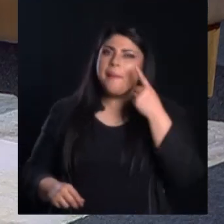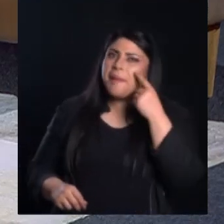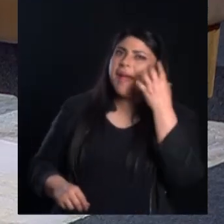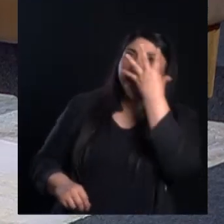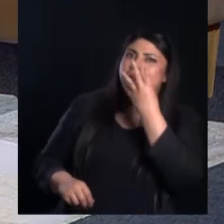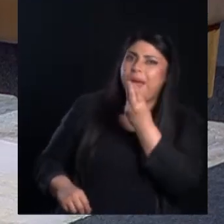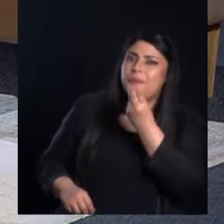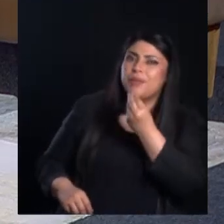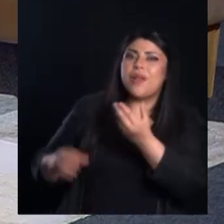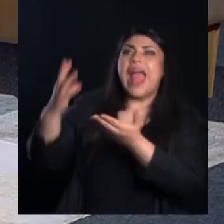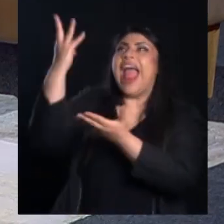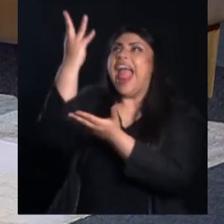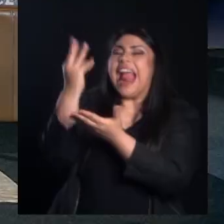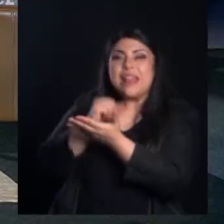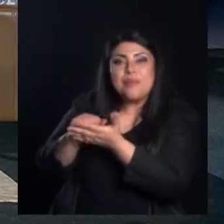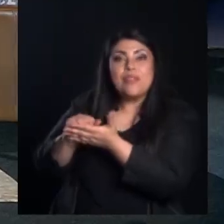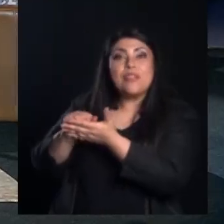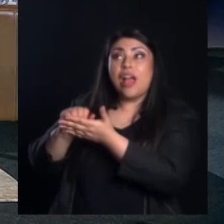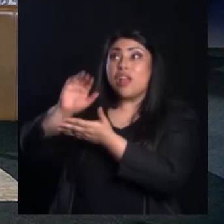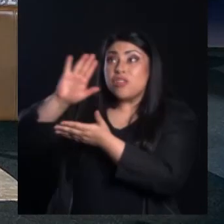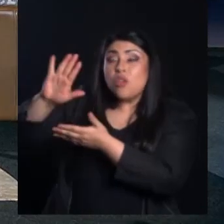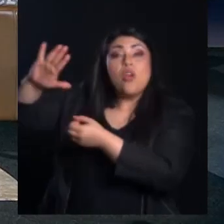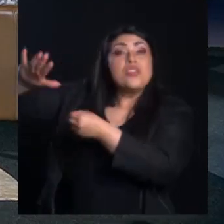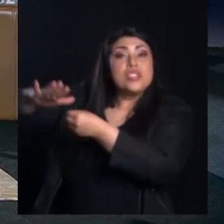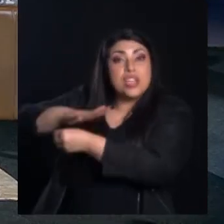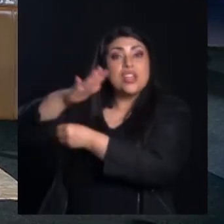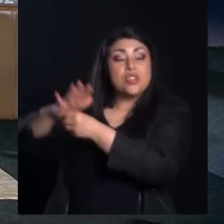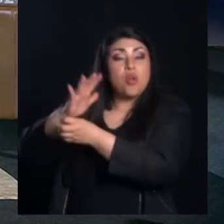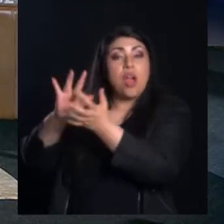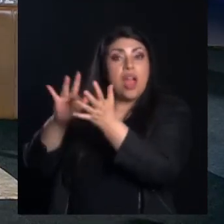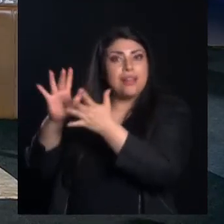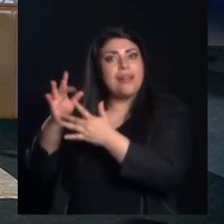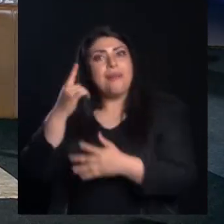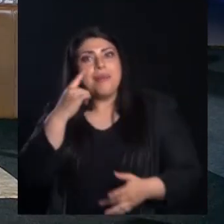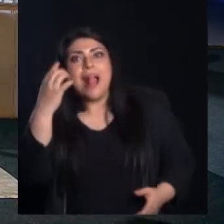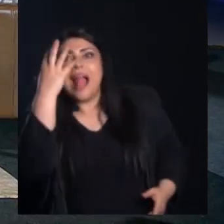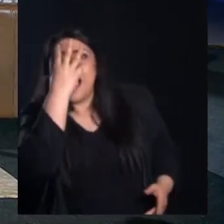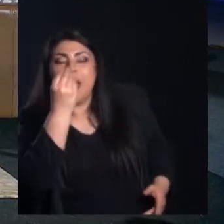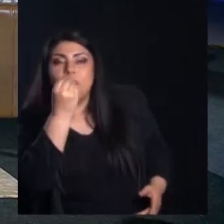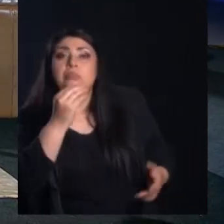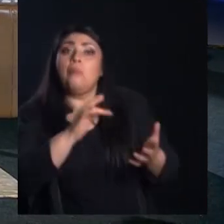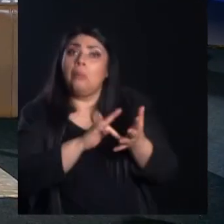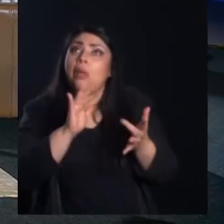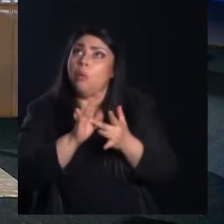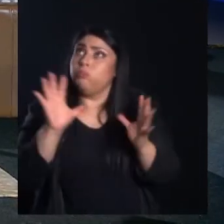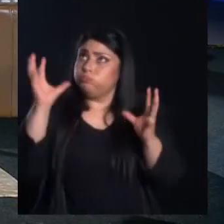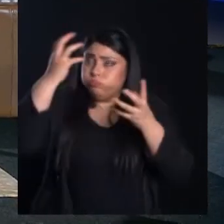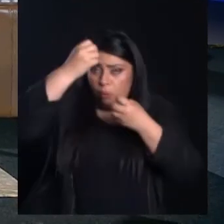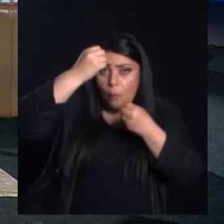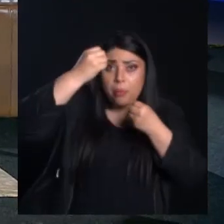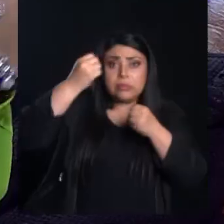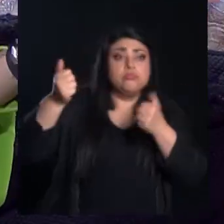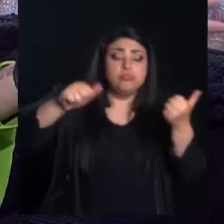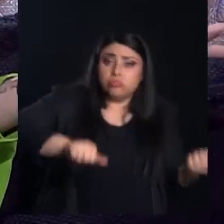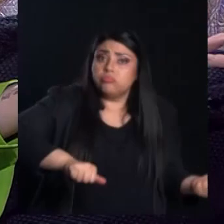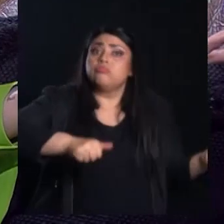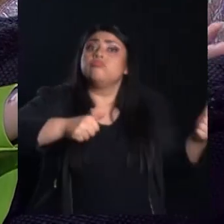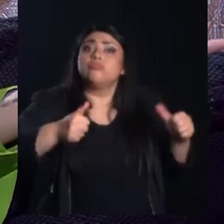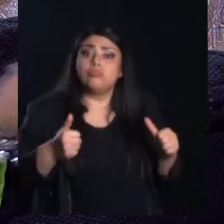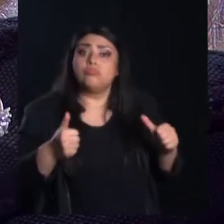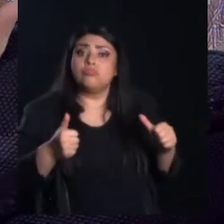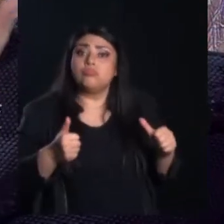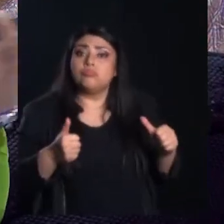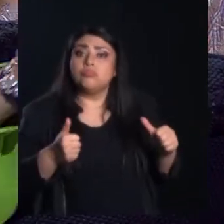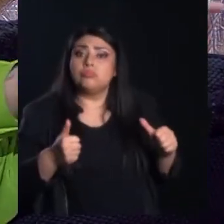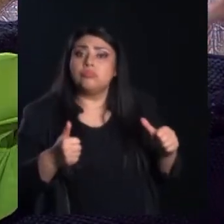santo lo llenos a lo necesitamos a él primero no me gusta que él se sometió a autoridad y digamos un judío